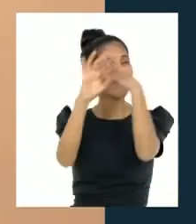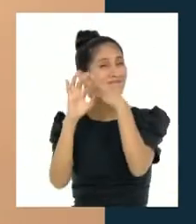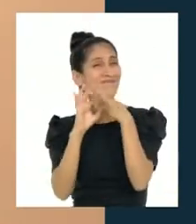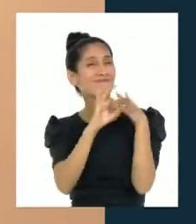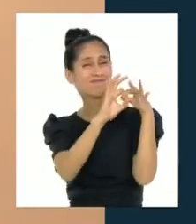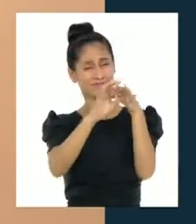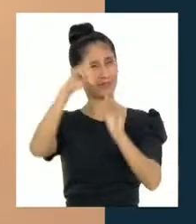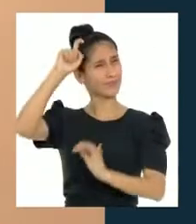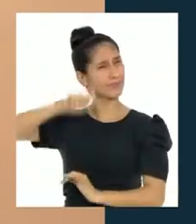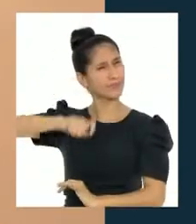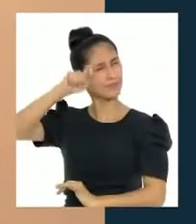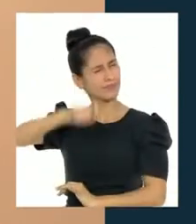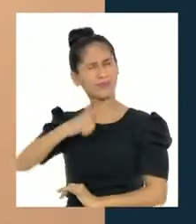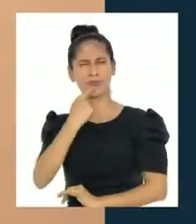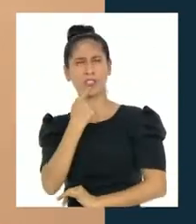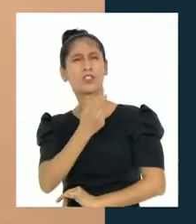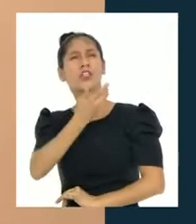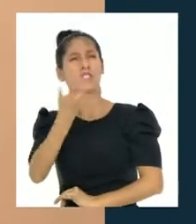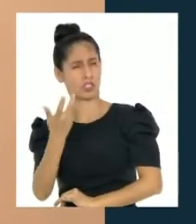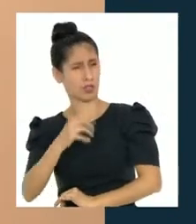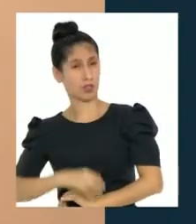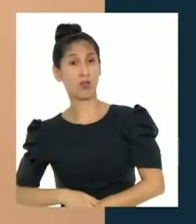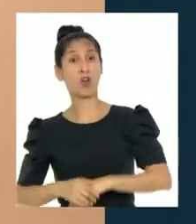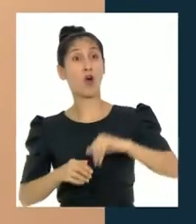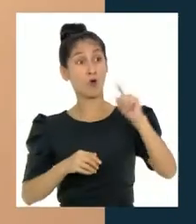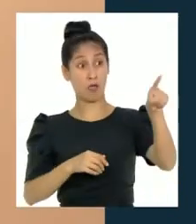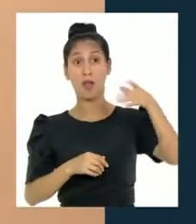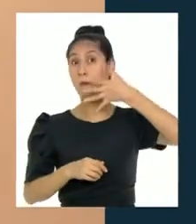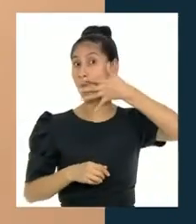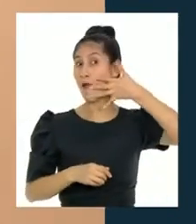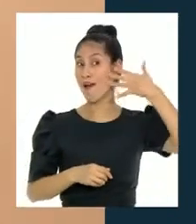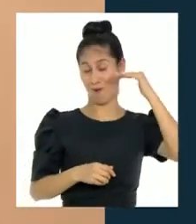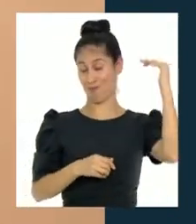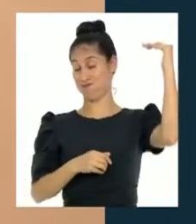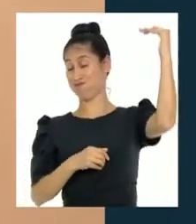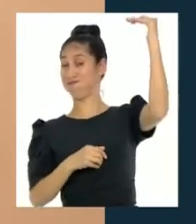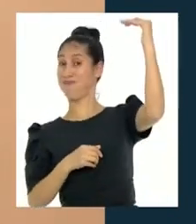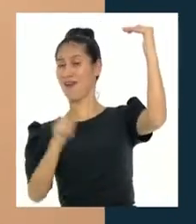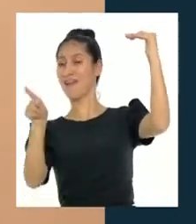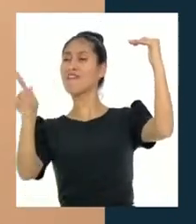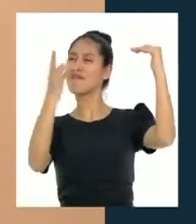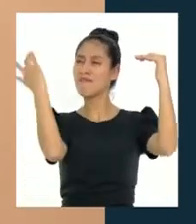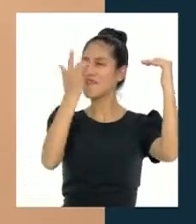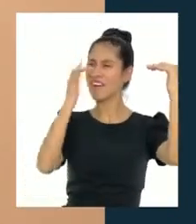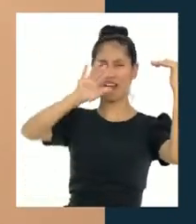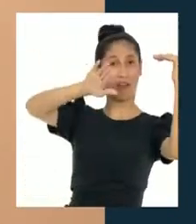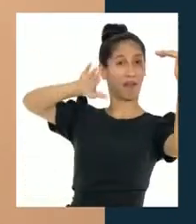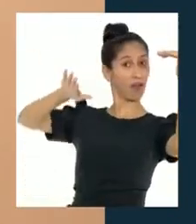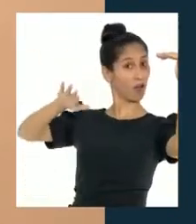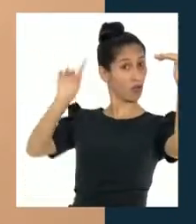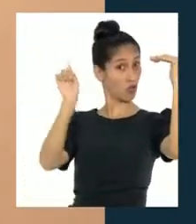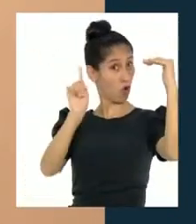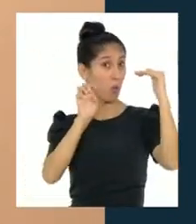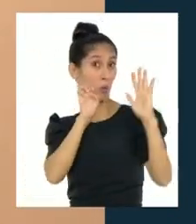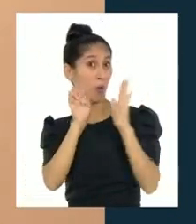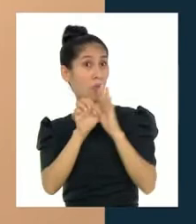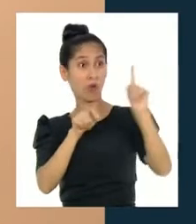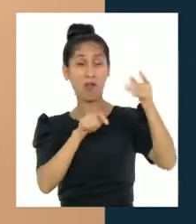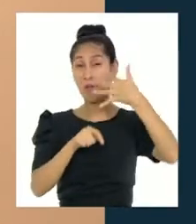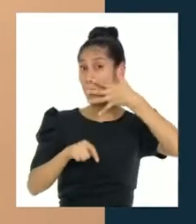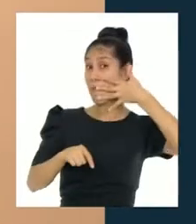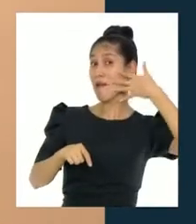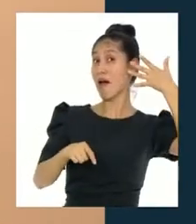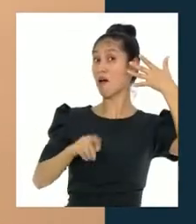no existen razas superiores e inferiores, que el hecho de que sea una persona blanca o